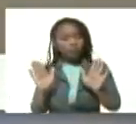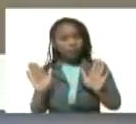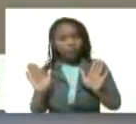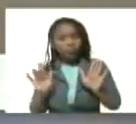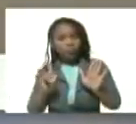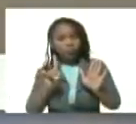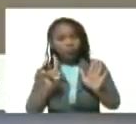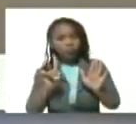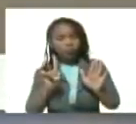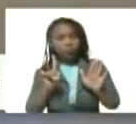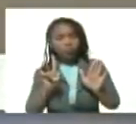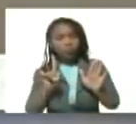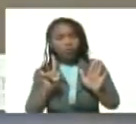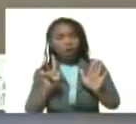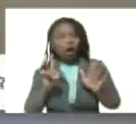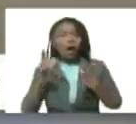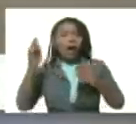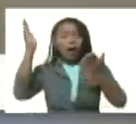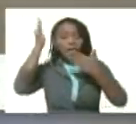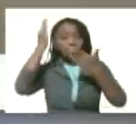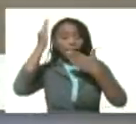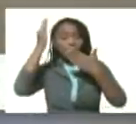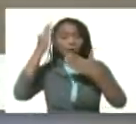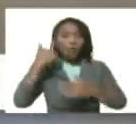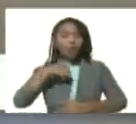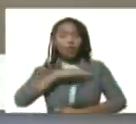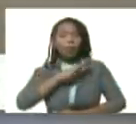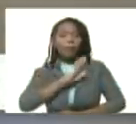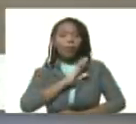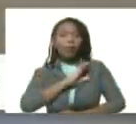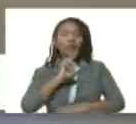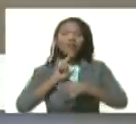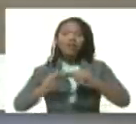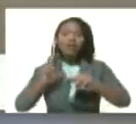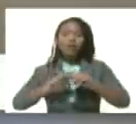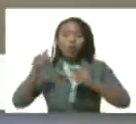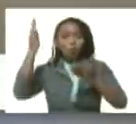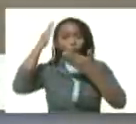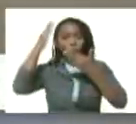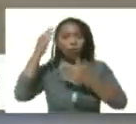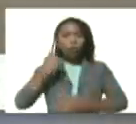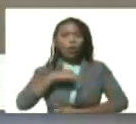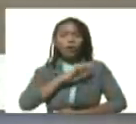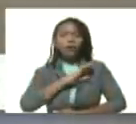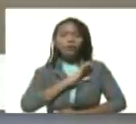un guayú, un indígena nuestro, un niño indígena.